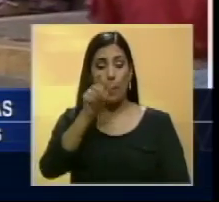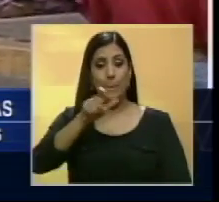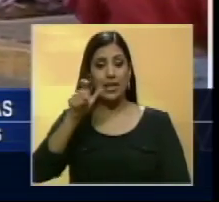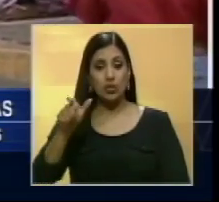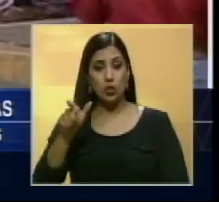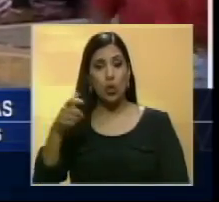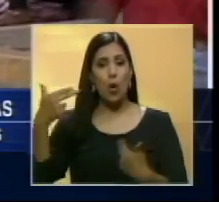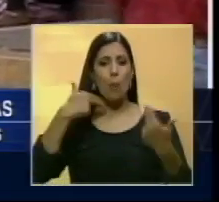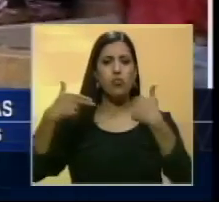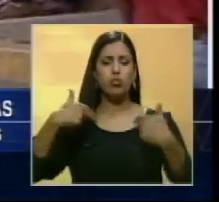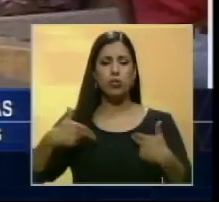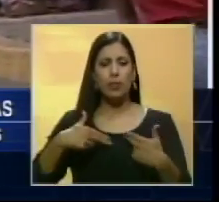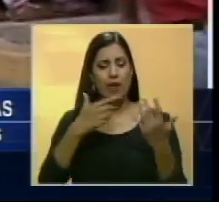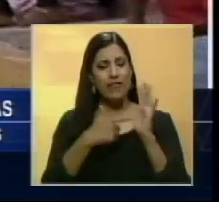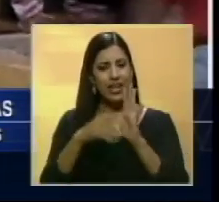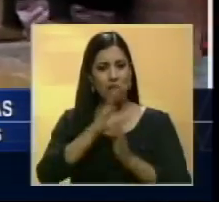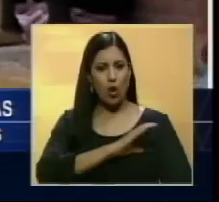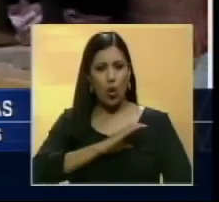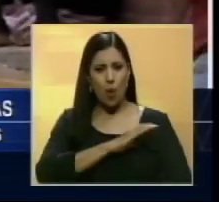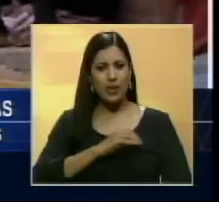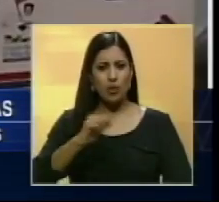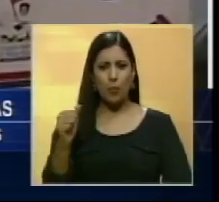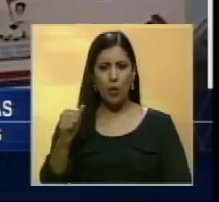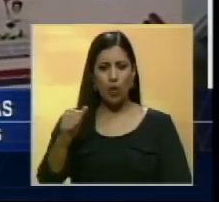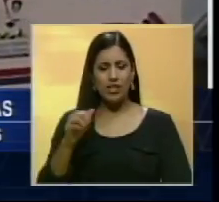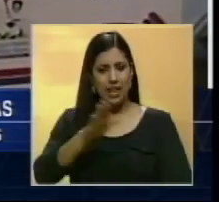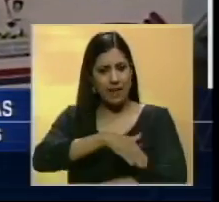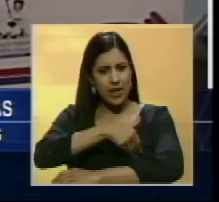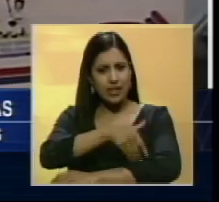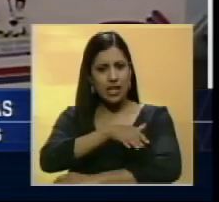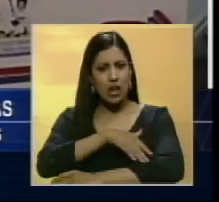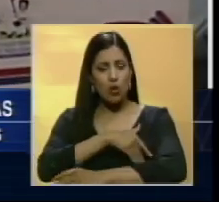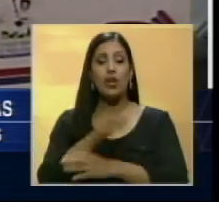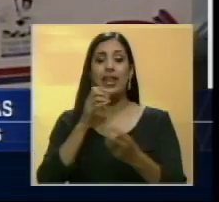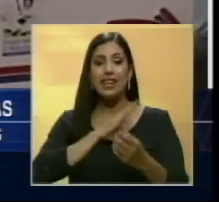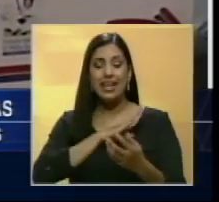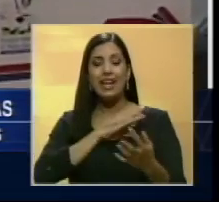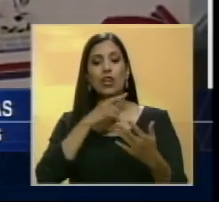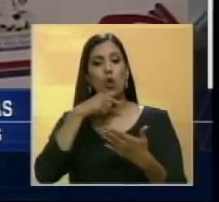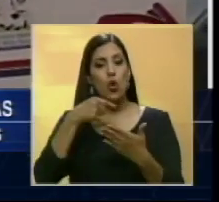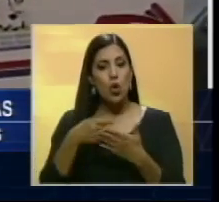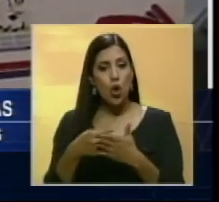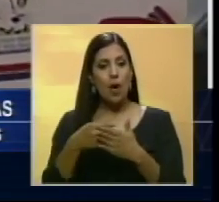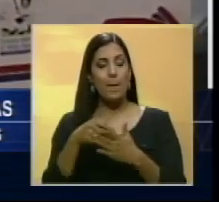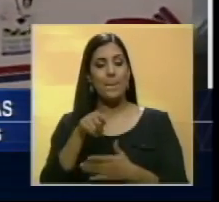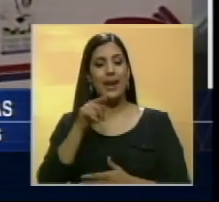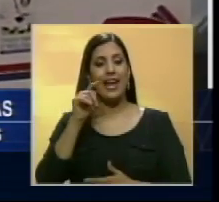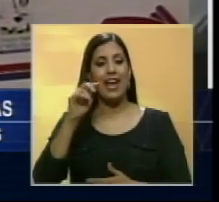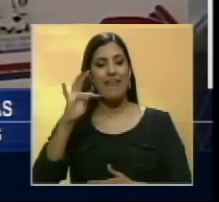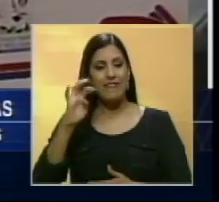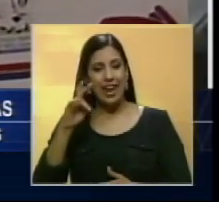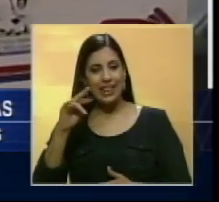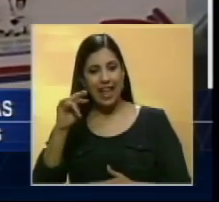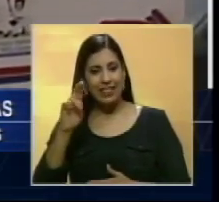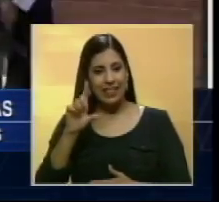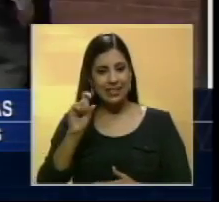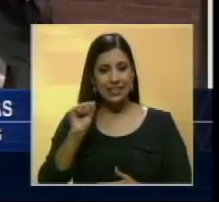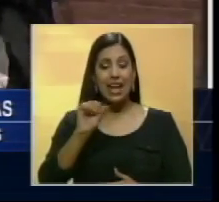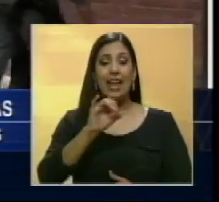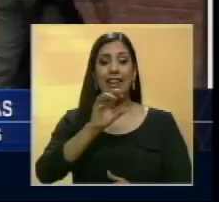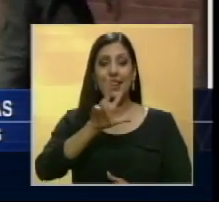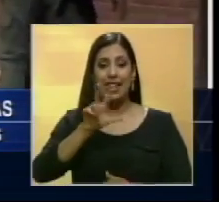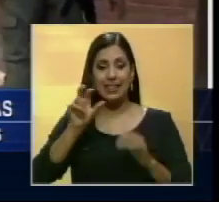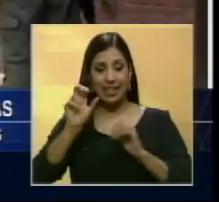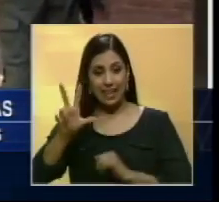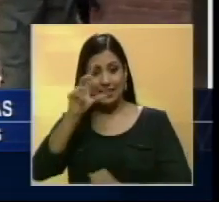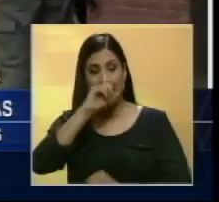antisociales cayeron abatidos frente a una comisión de la policía de Barcelona, quienes fueron identificados como Ero Fernández Perfecto, de 33 años,